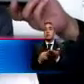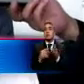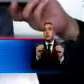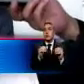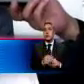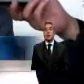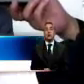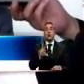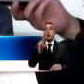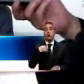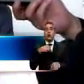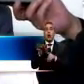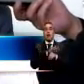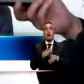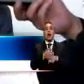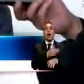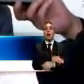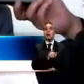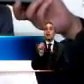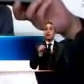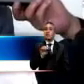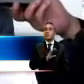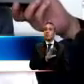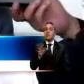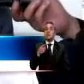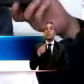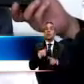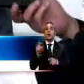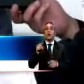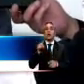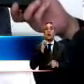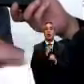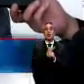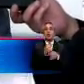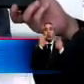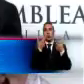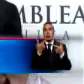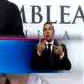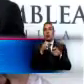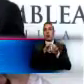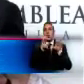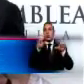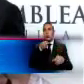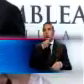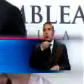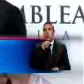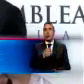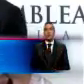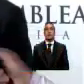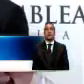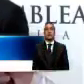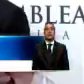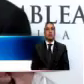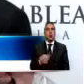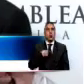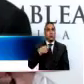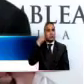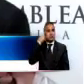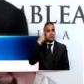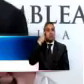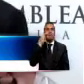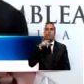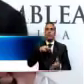existan los abusos, como era antes, sí, pero es necesario que exista una institución que regula los medios de comunicación. Sí, yo creo que la regulación,